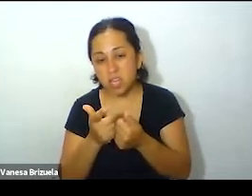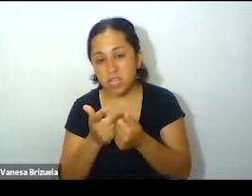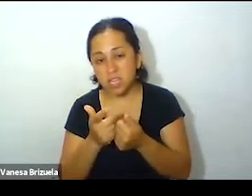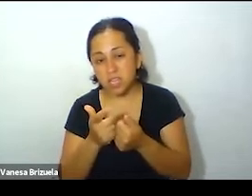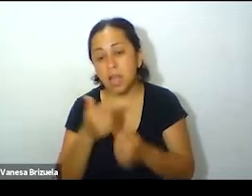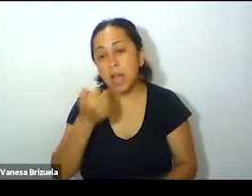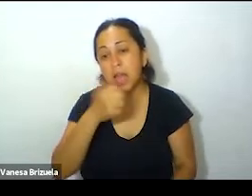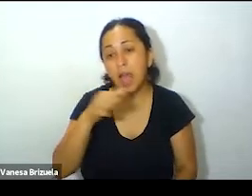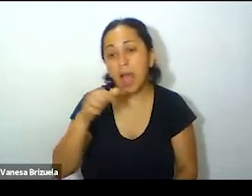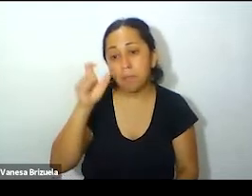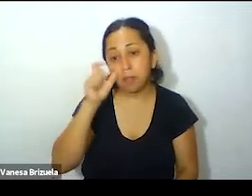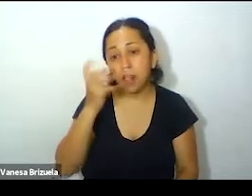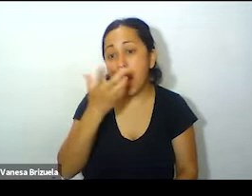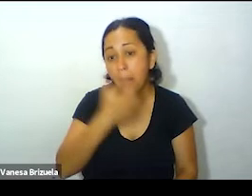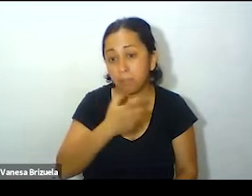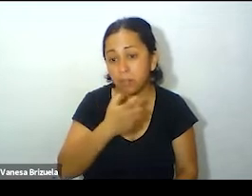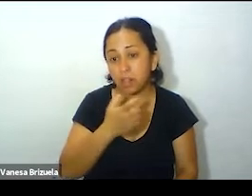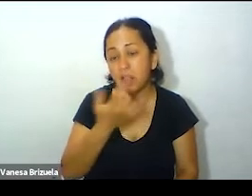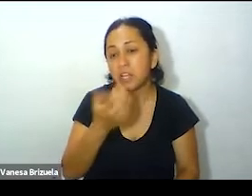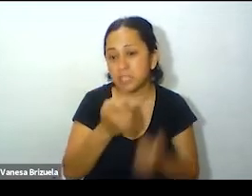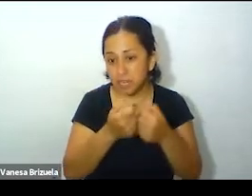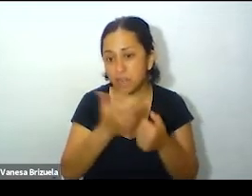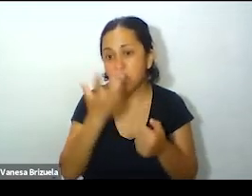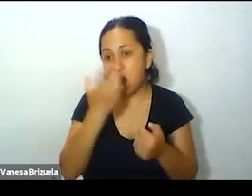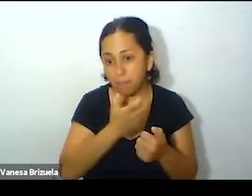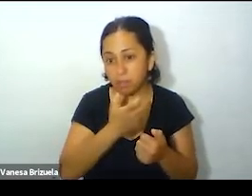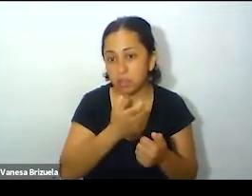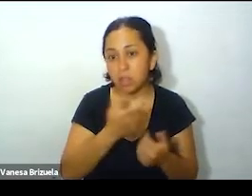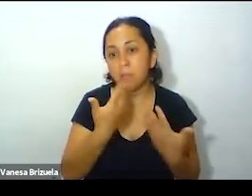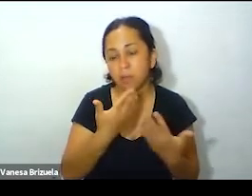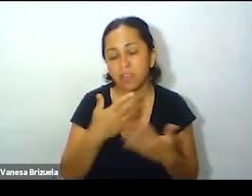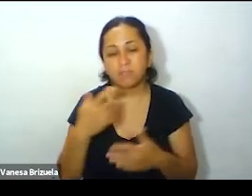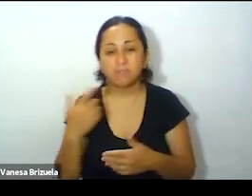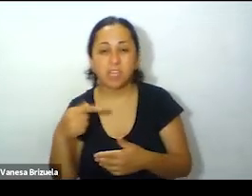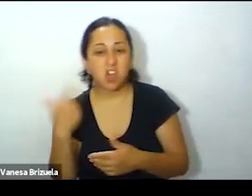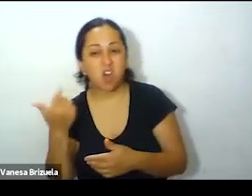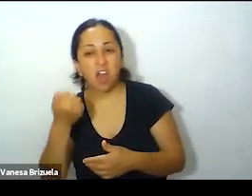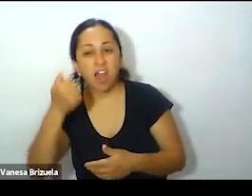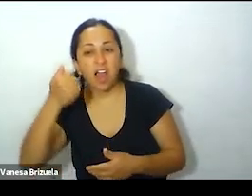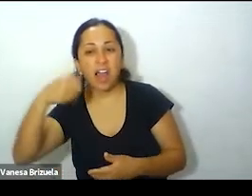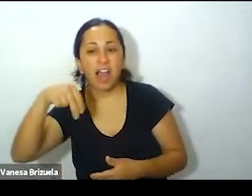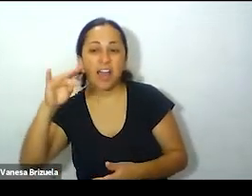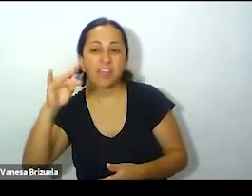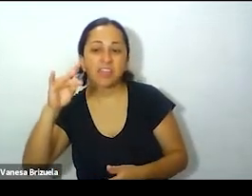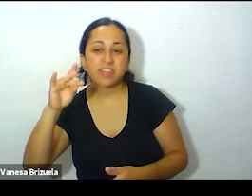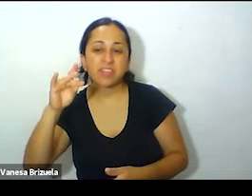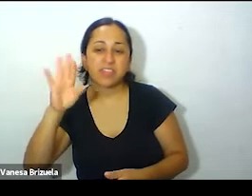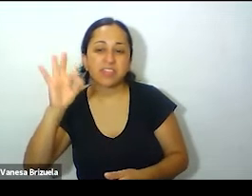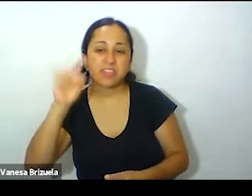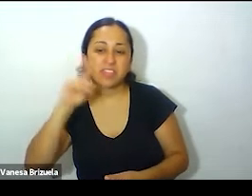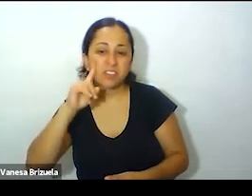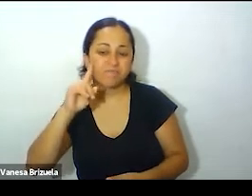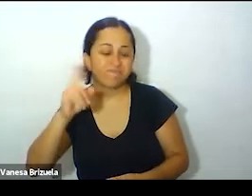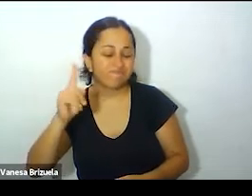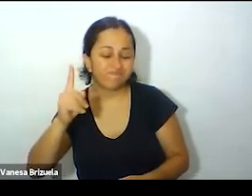Android. Sí está para Apple la aplicación, no está para Android. A diferencia de Canva, me parece